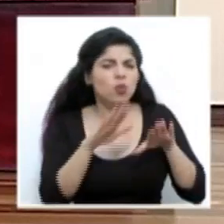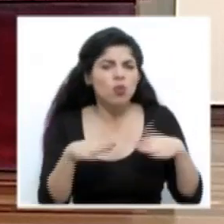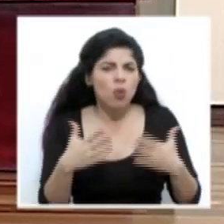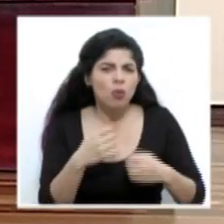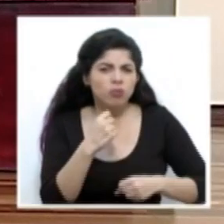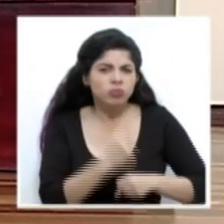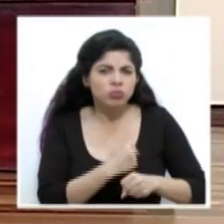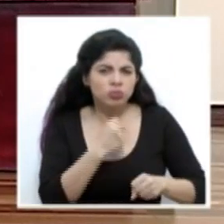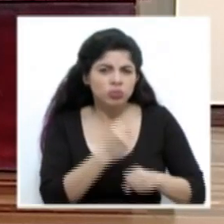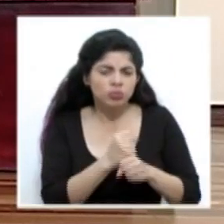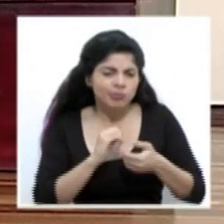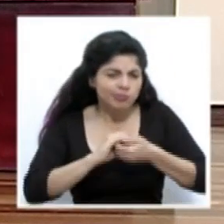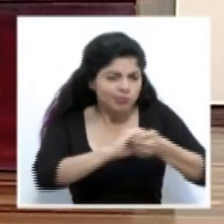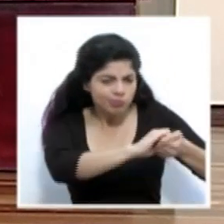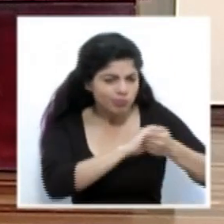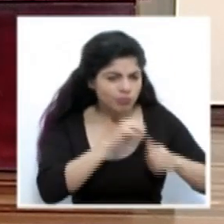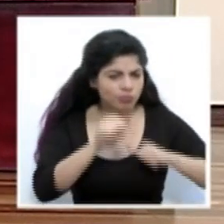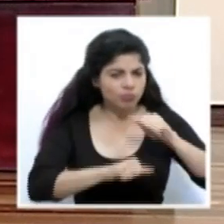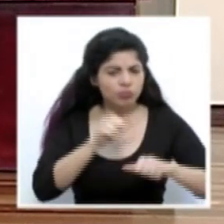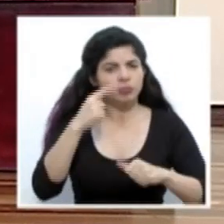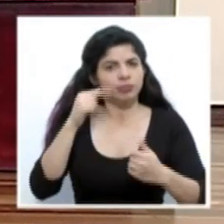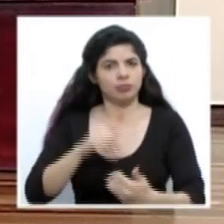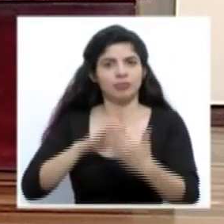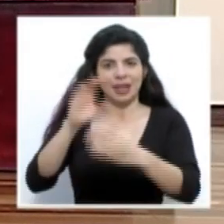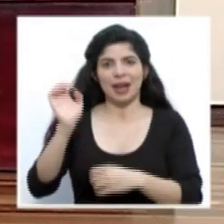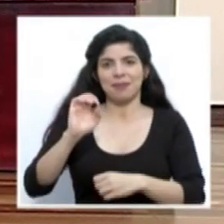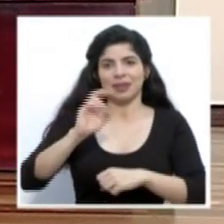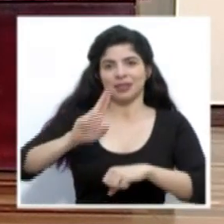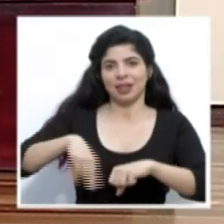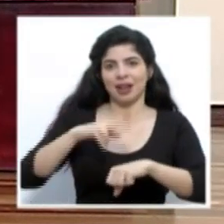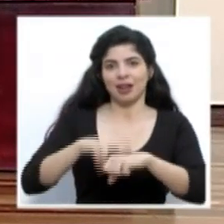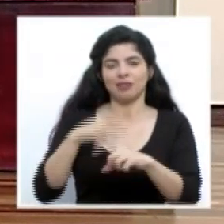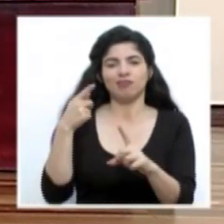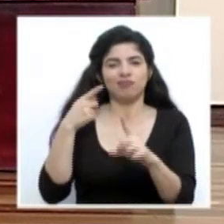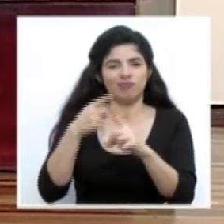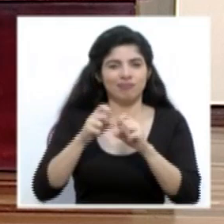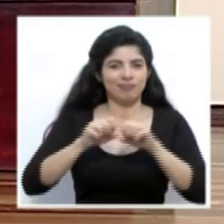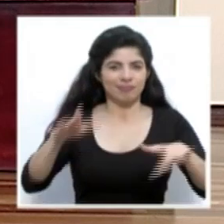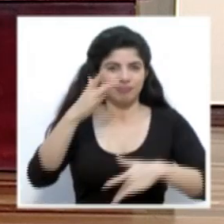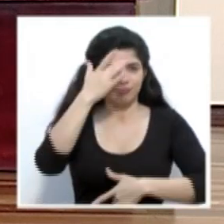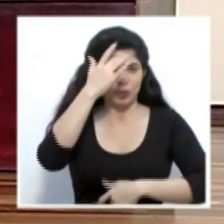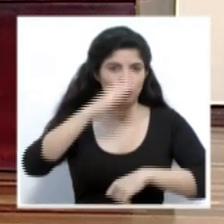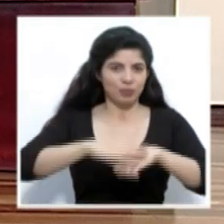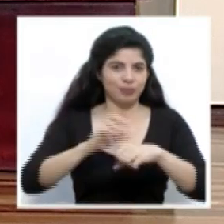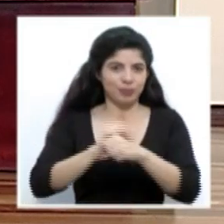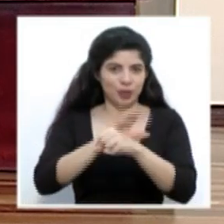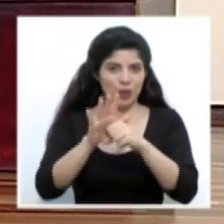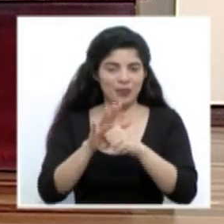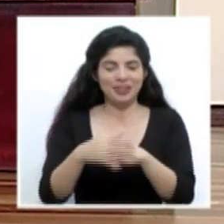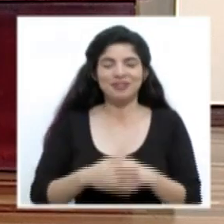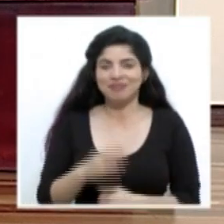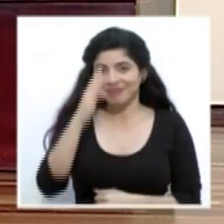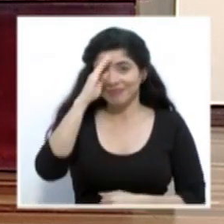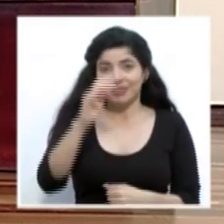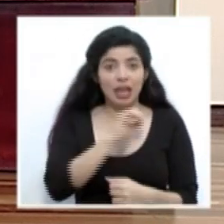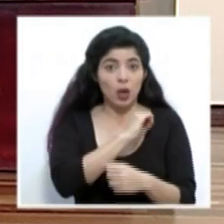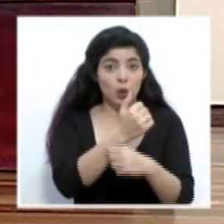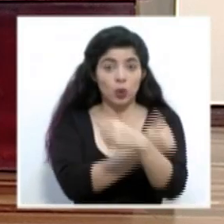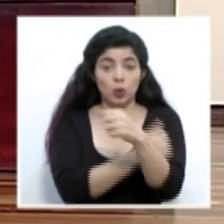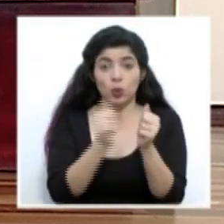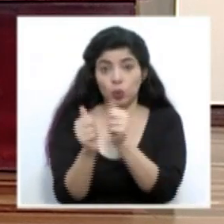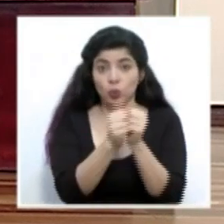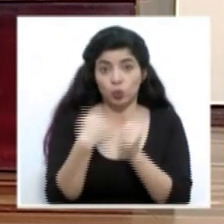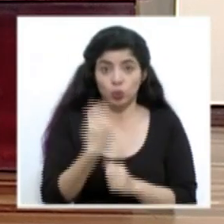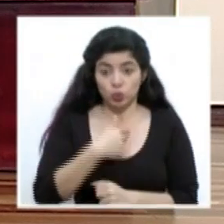y los esfuerzos conjuntos que se realizan para atender la emergencia nacional a raíz de la pandemia por el COVID-19. Saludamos a las autoridades que